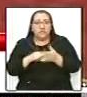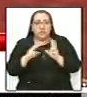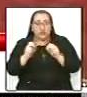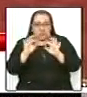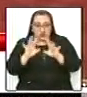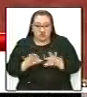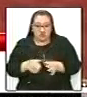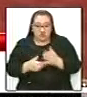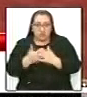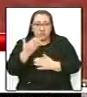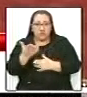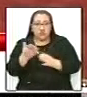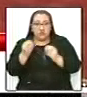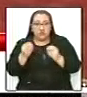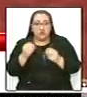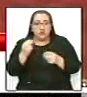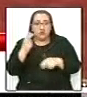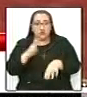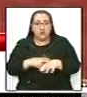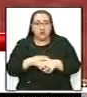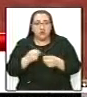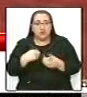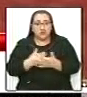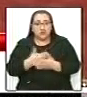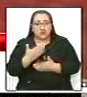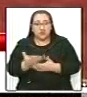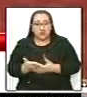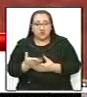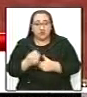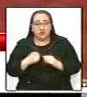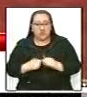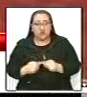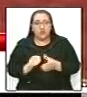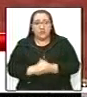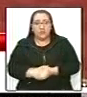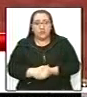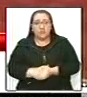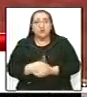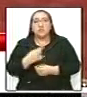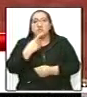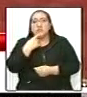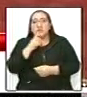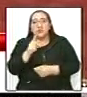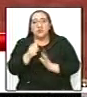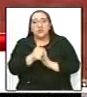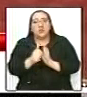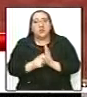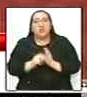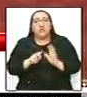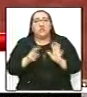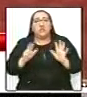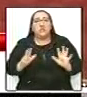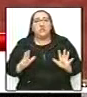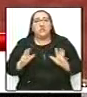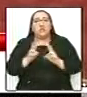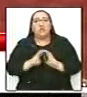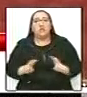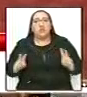textos correspondientes quedarían redactados conforme se propone a continuación. Dice artículo 28, valoración del